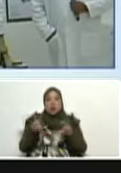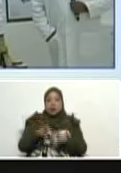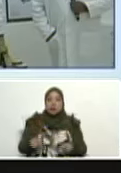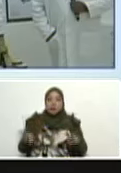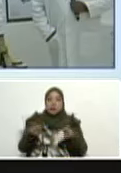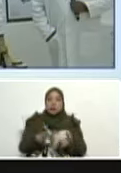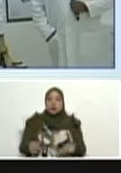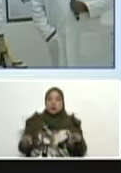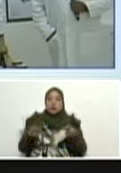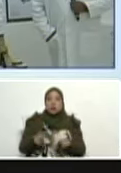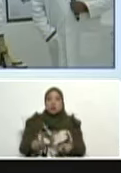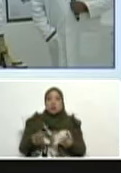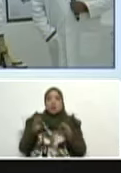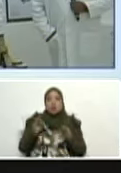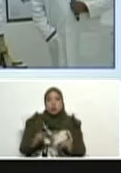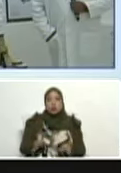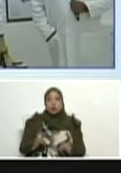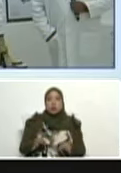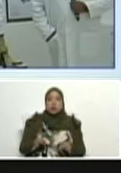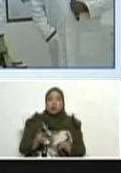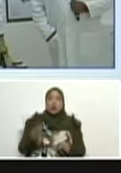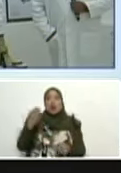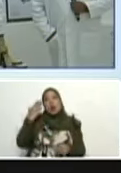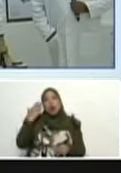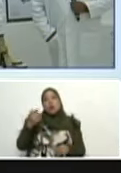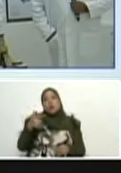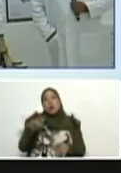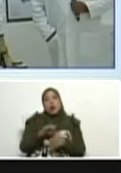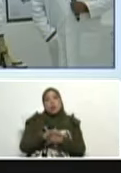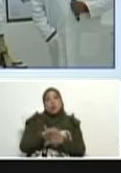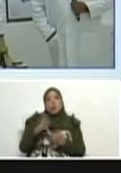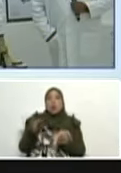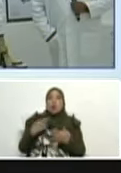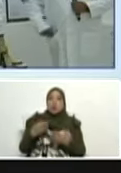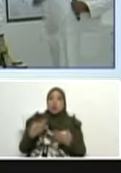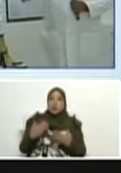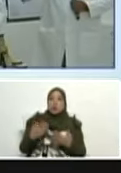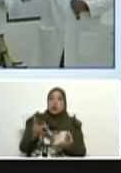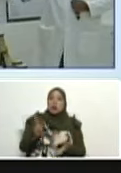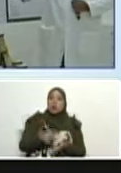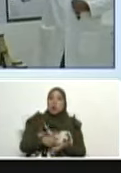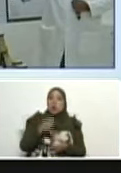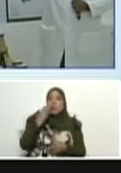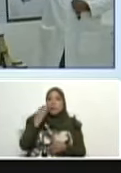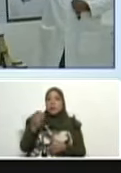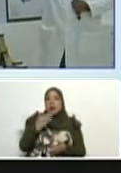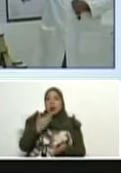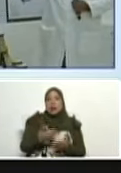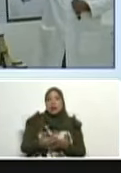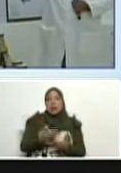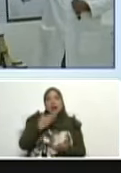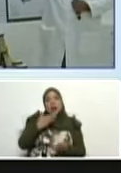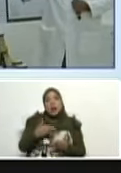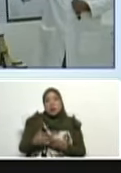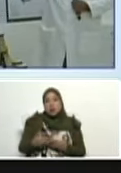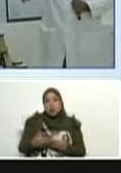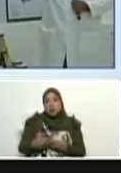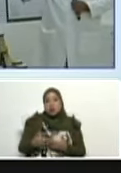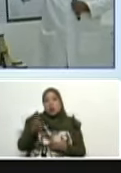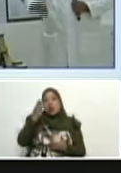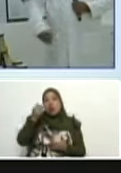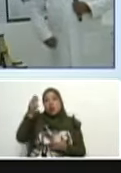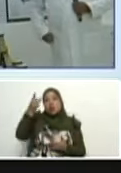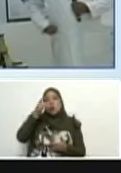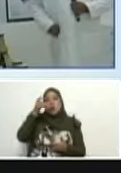investigadores del IBIT, mi saludo, mi abrazo. Pronto nos vemos por allá. Gracias, muchas gracias. Que Dios los